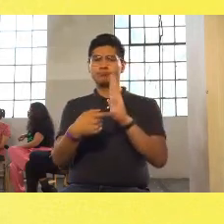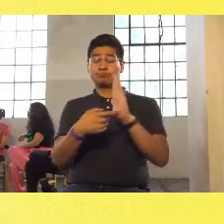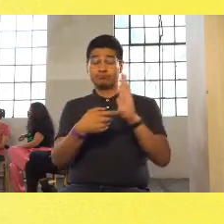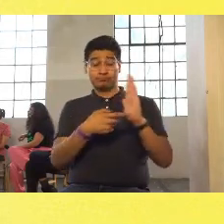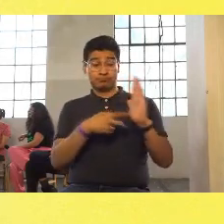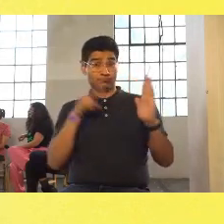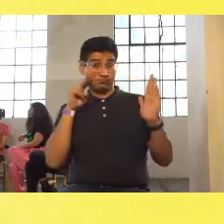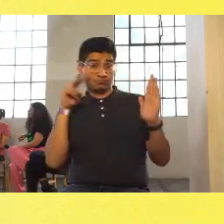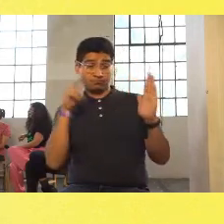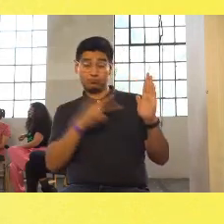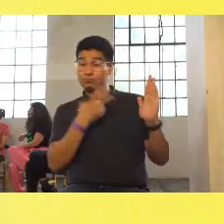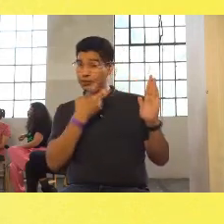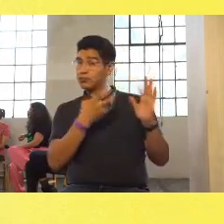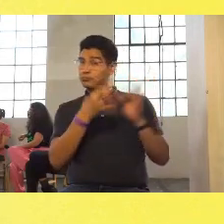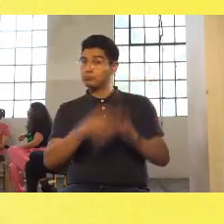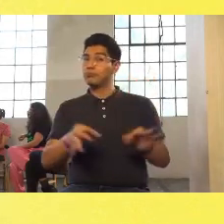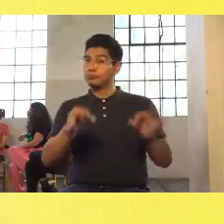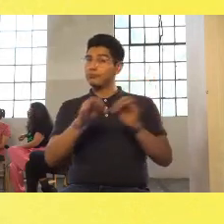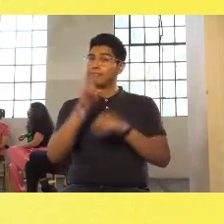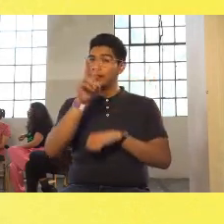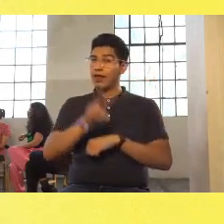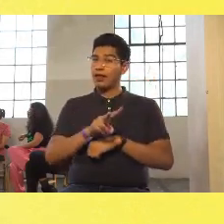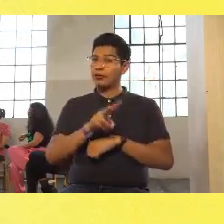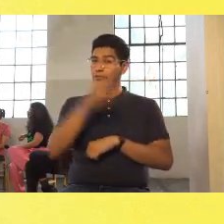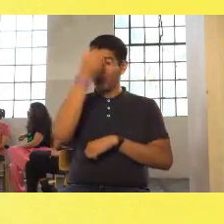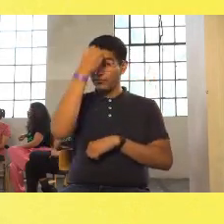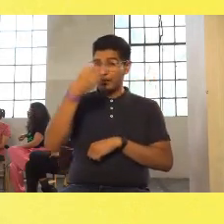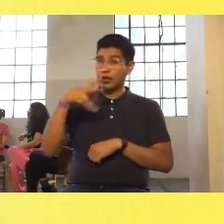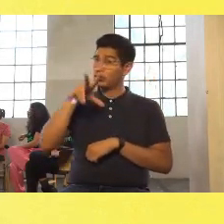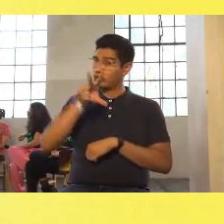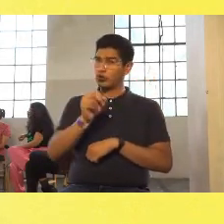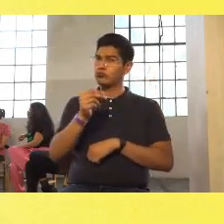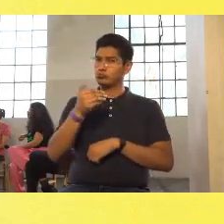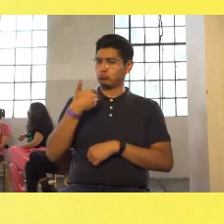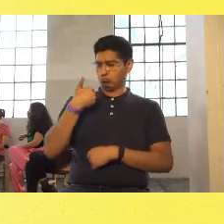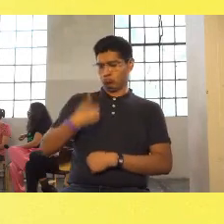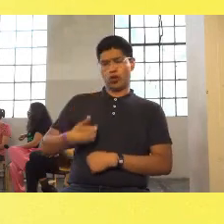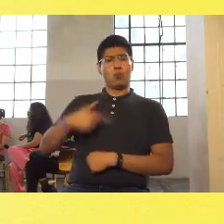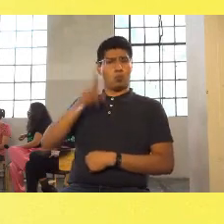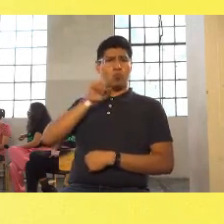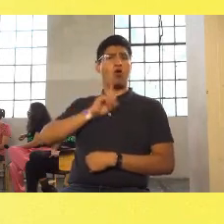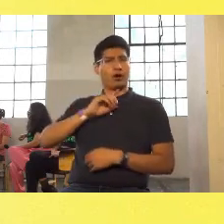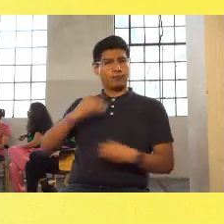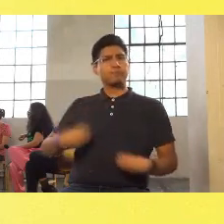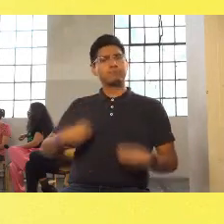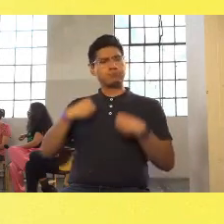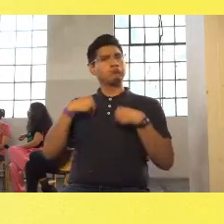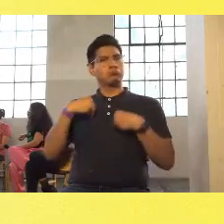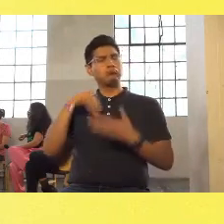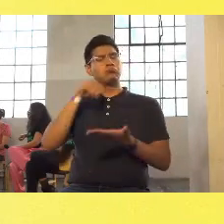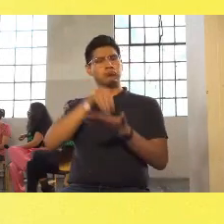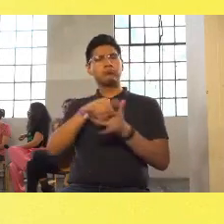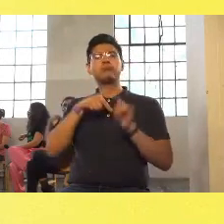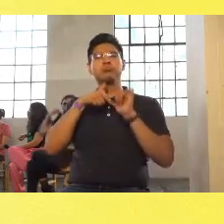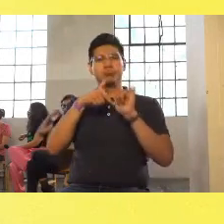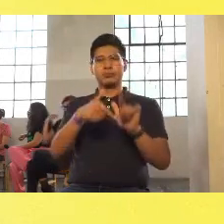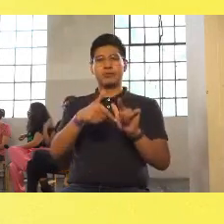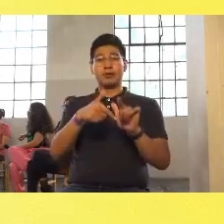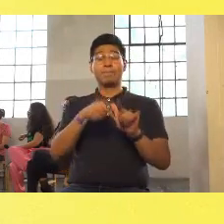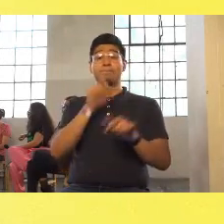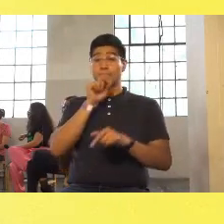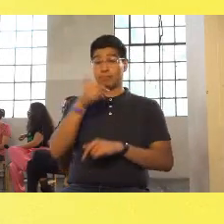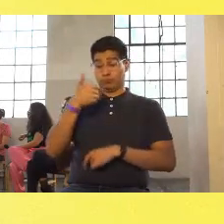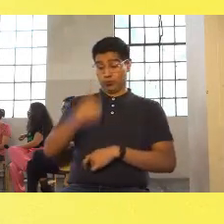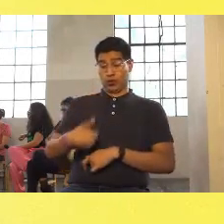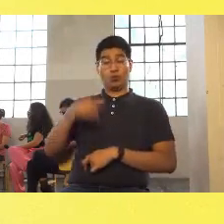Y eso, como que creo que es bien importante nunca olvidar eso, que somos mujeres vivas, que seguimos vivas, que estamos aquí, y que también como mujeres